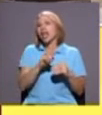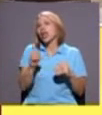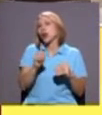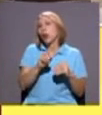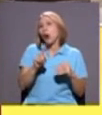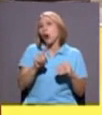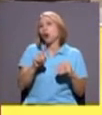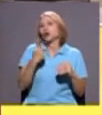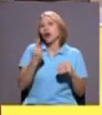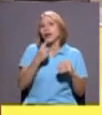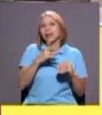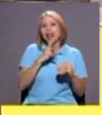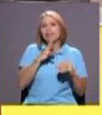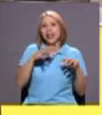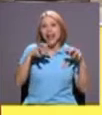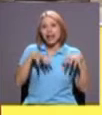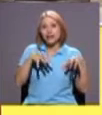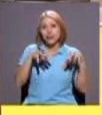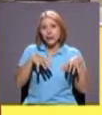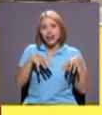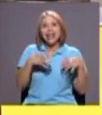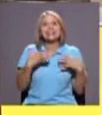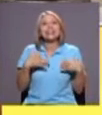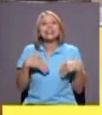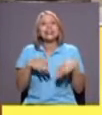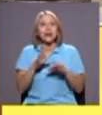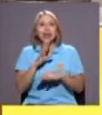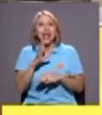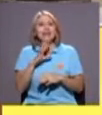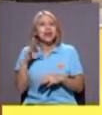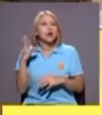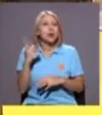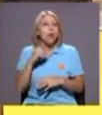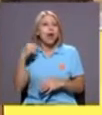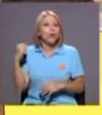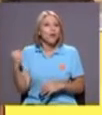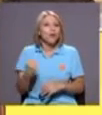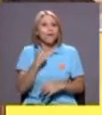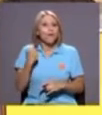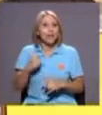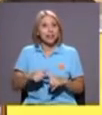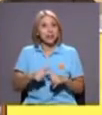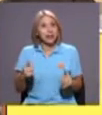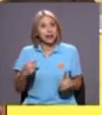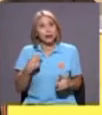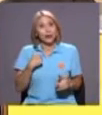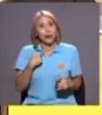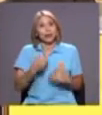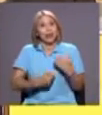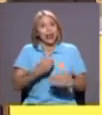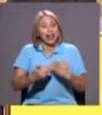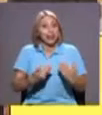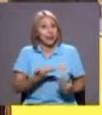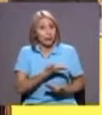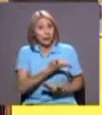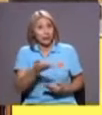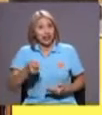tupido o cosas de esas. Puede ser que haya un poquito, pero otra vez yo estoy adelantando criterio, y ustedes los abogados